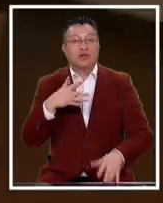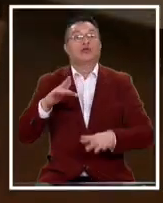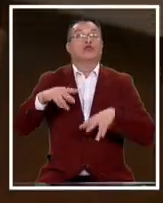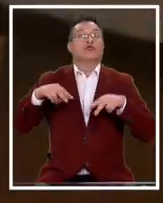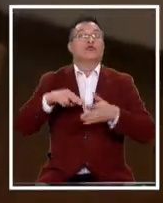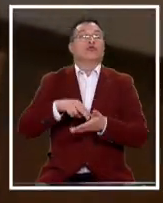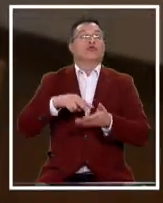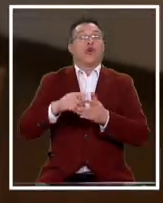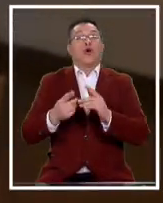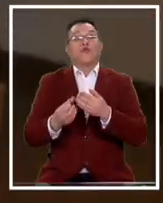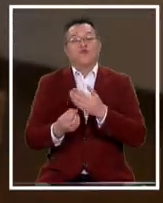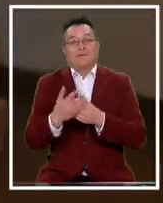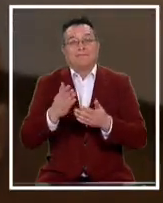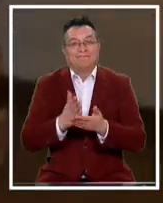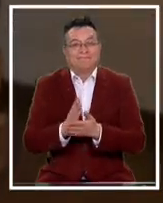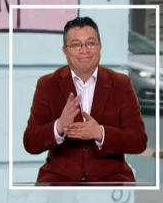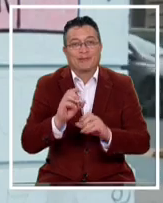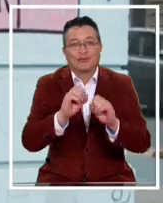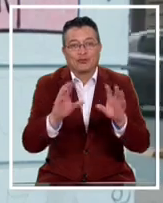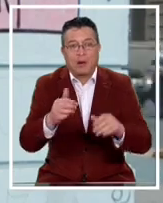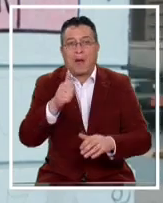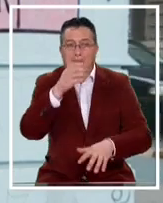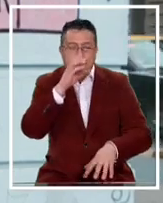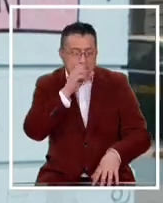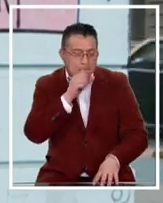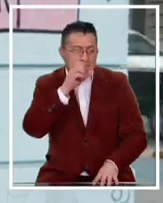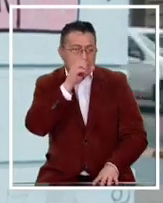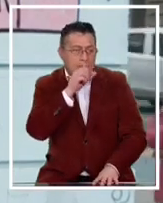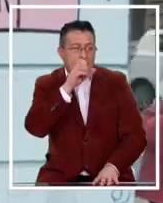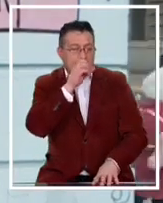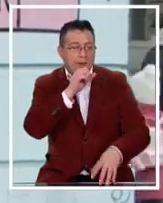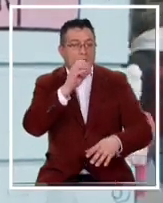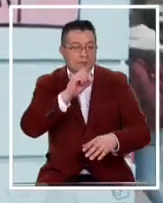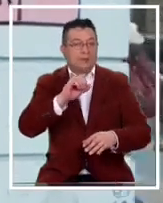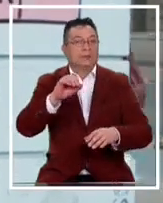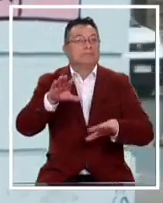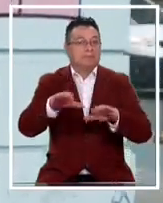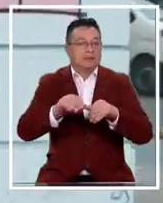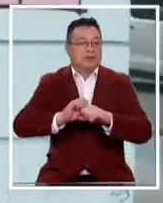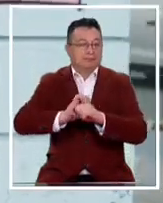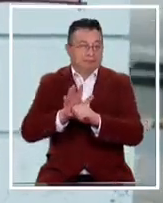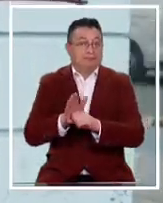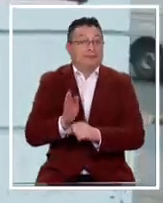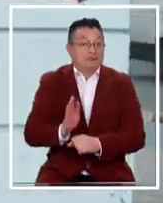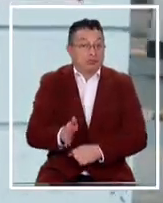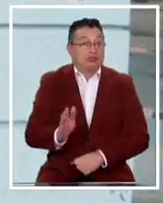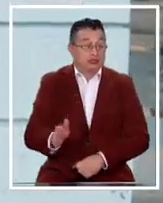de un nuevo comienzo para muchos, que siguen resistiendo a una pandemia que no ha dado tregua.